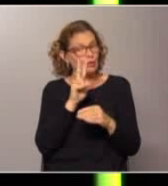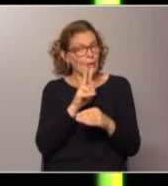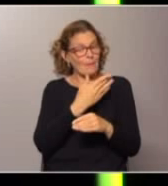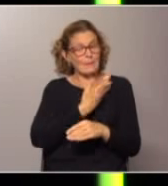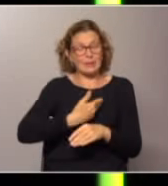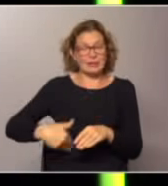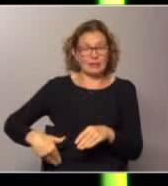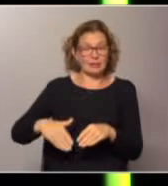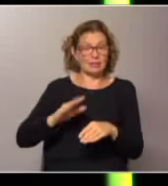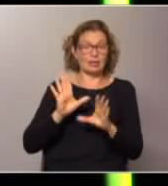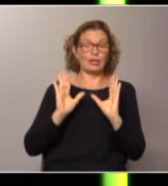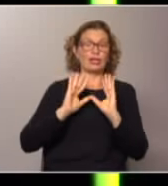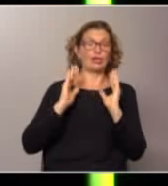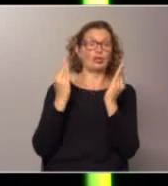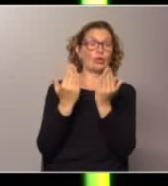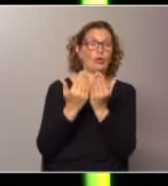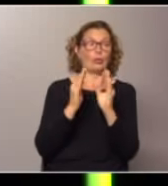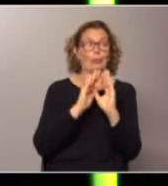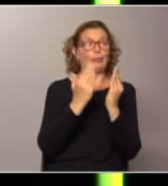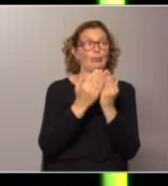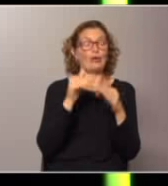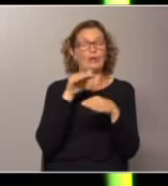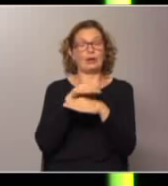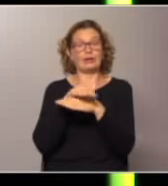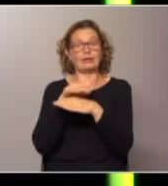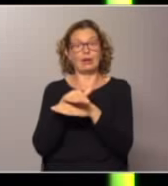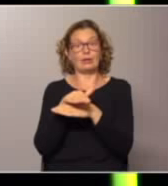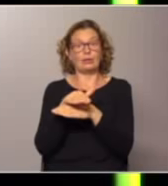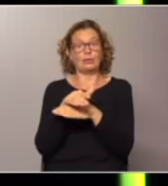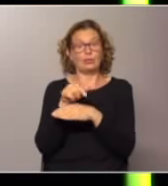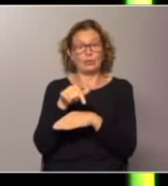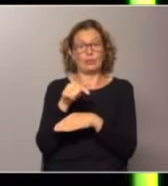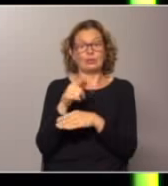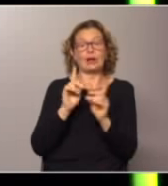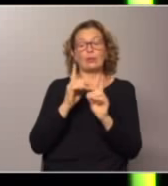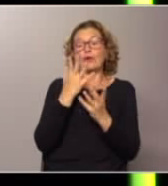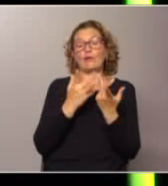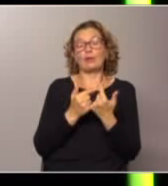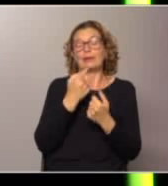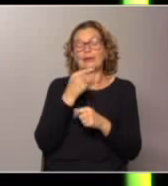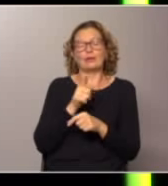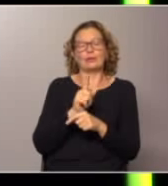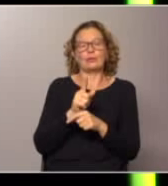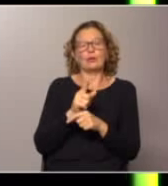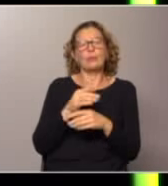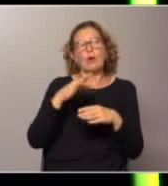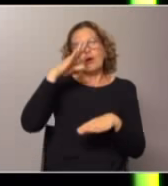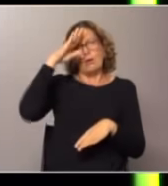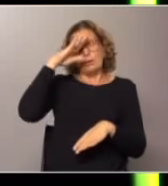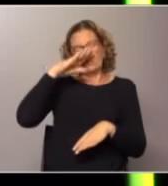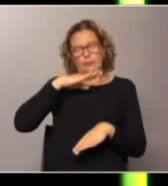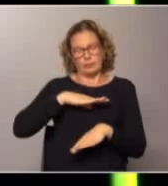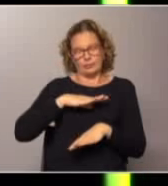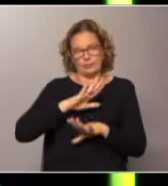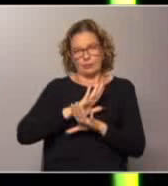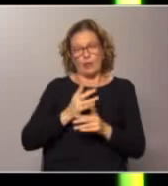de todo el mundo lo felicitaron cuando aún no están confirmados por decirlo de alguna manera y género como un alivio como que